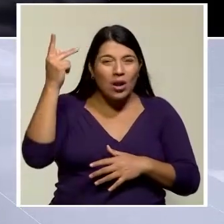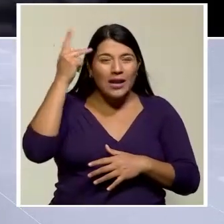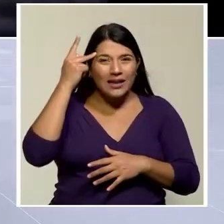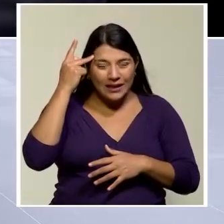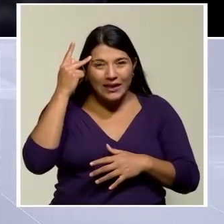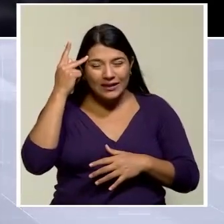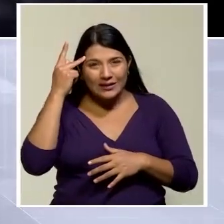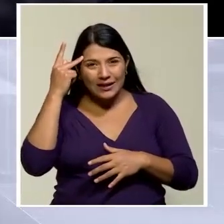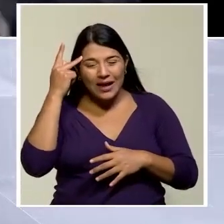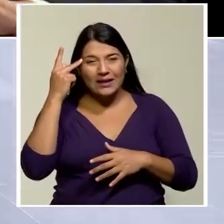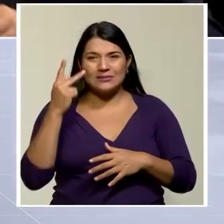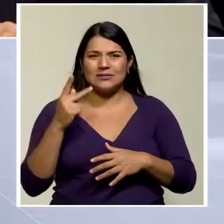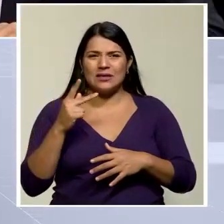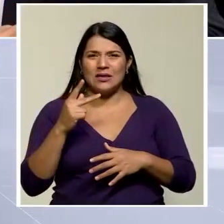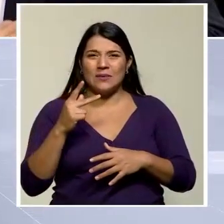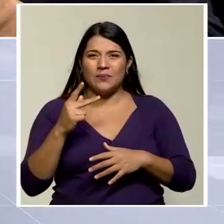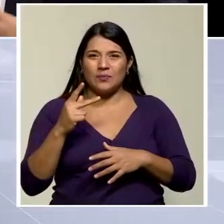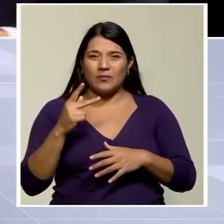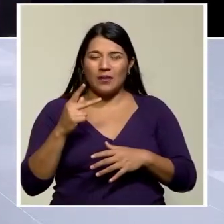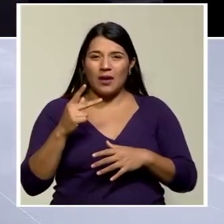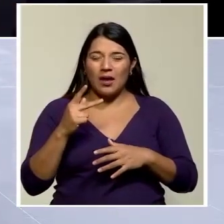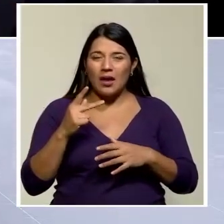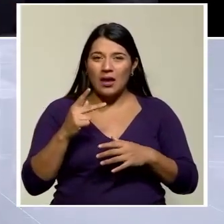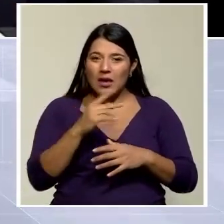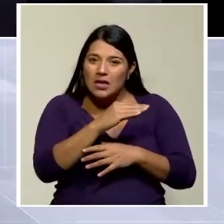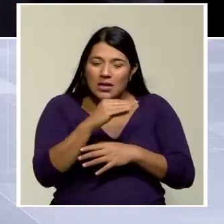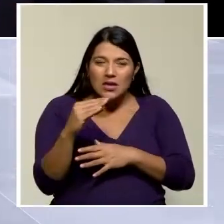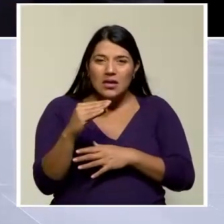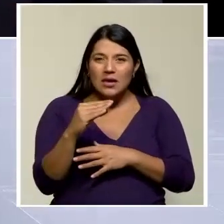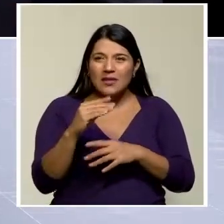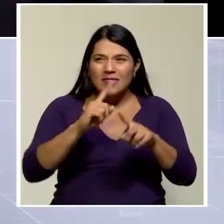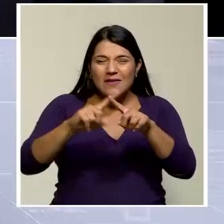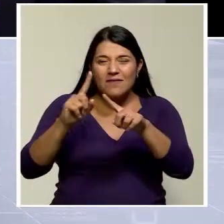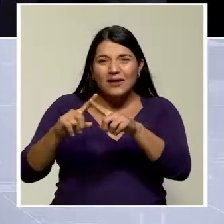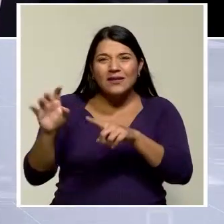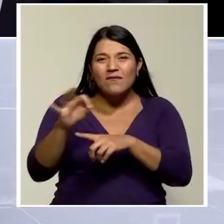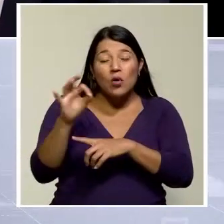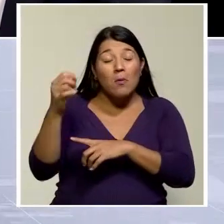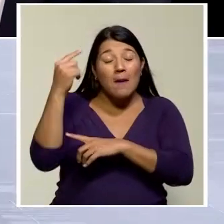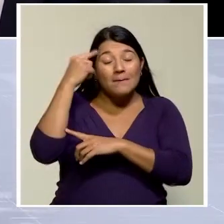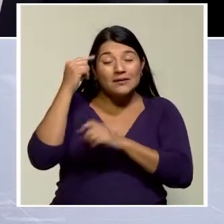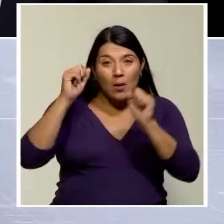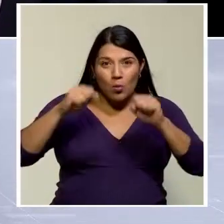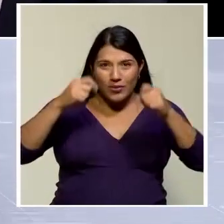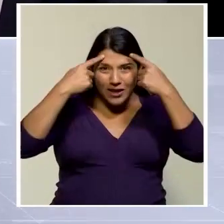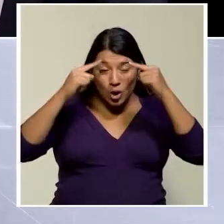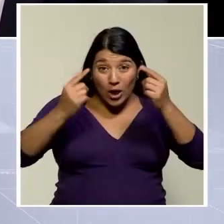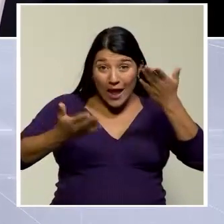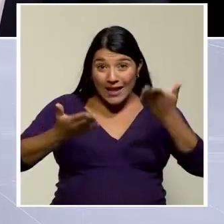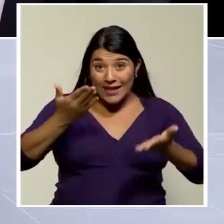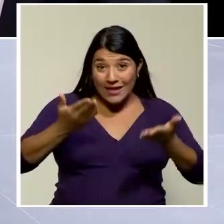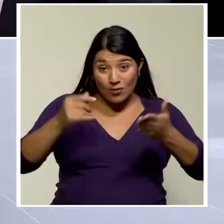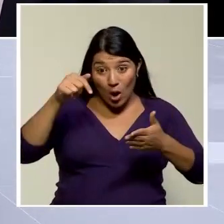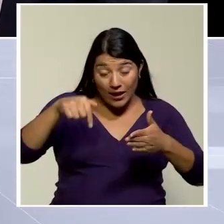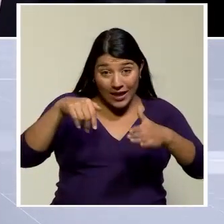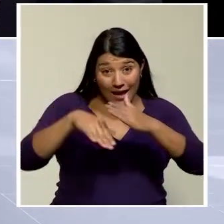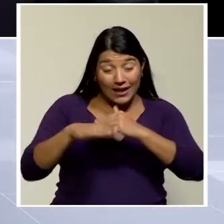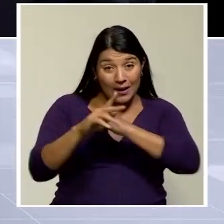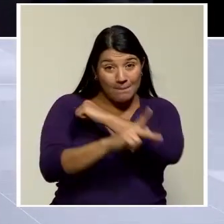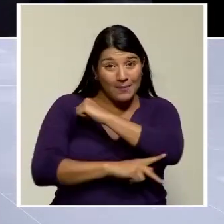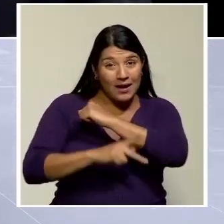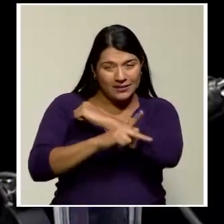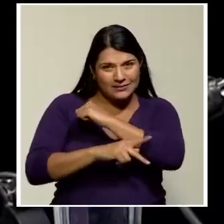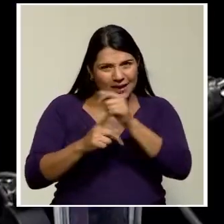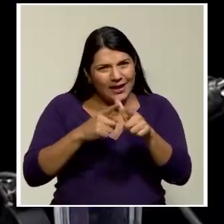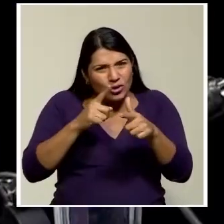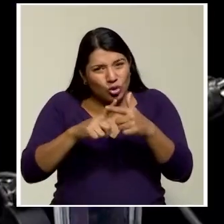hay equilibrios que diferenciaron a este país de naciones hermanas ensangrentadas en guerras interminables, y esas políticas